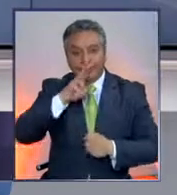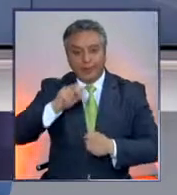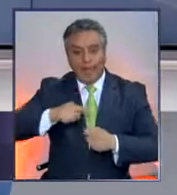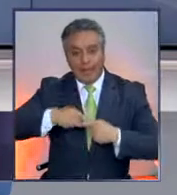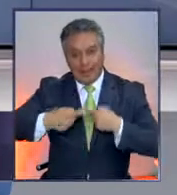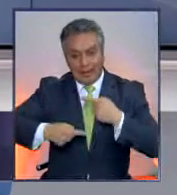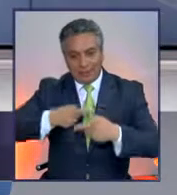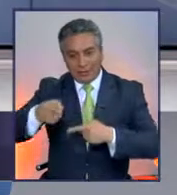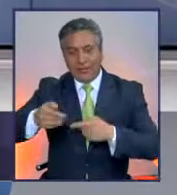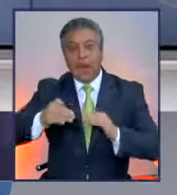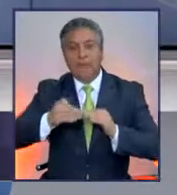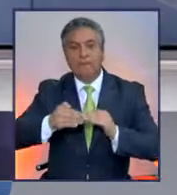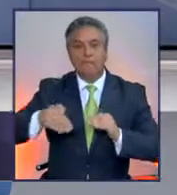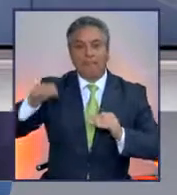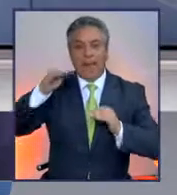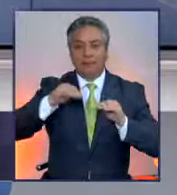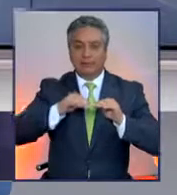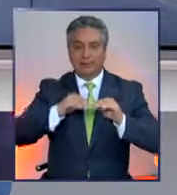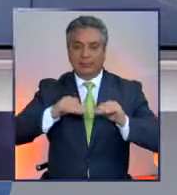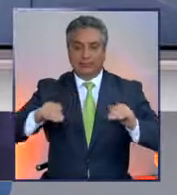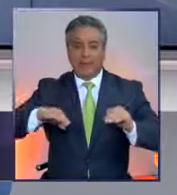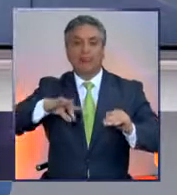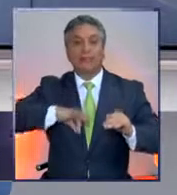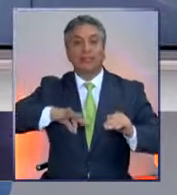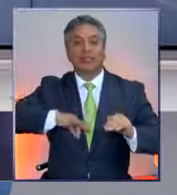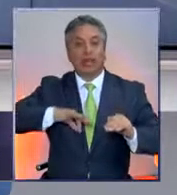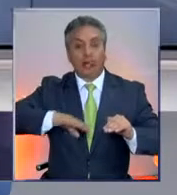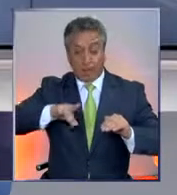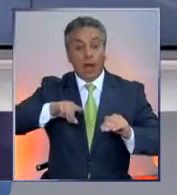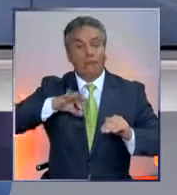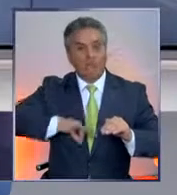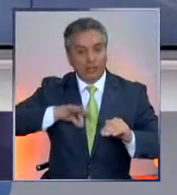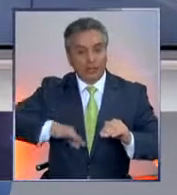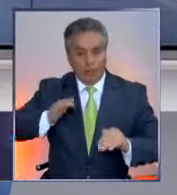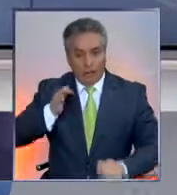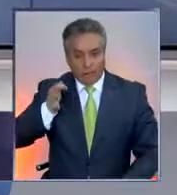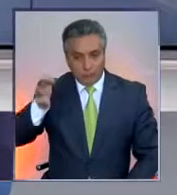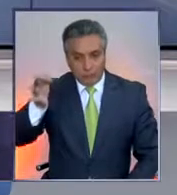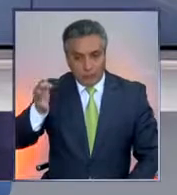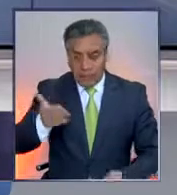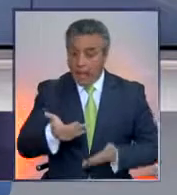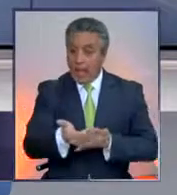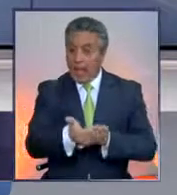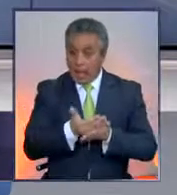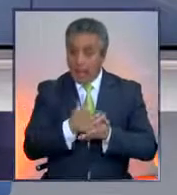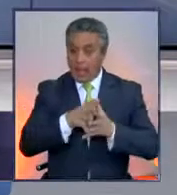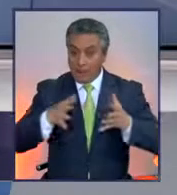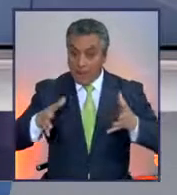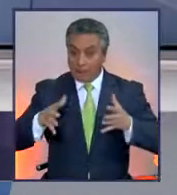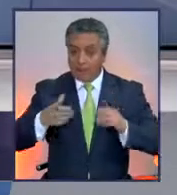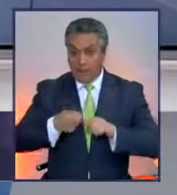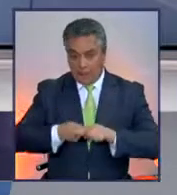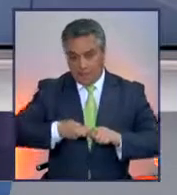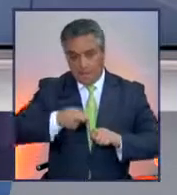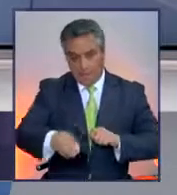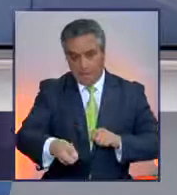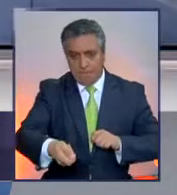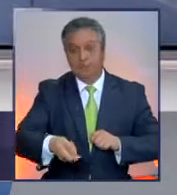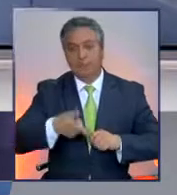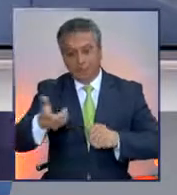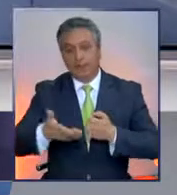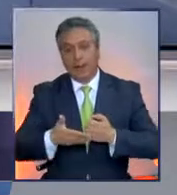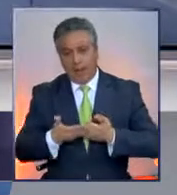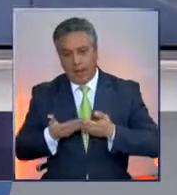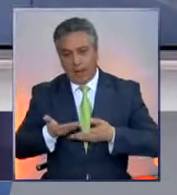permitiría mayor equidad en pensiones, pero futuras. Básicamente, el que gana más aporta al que gana menos. Además,